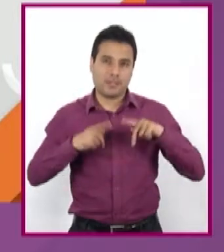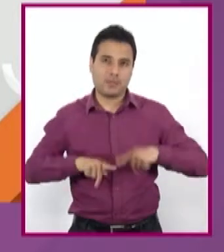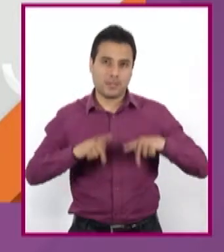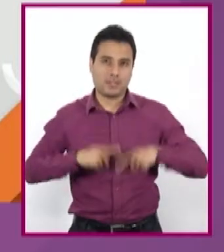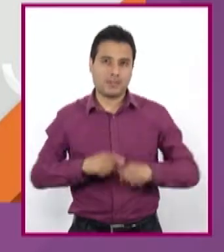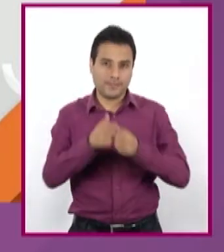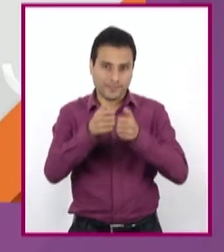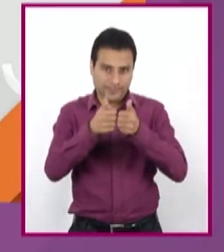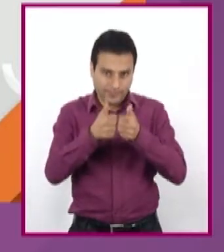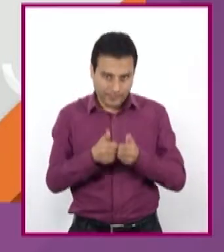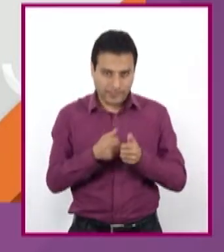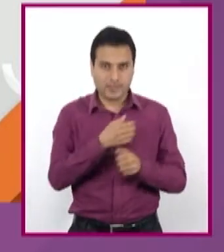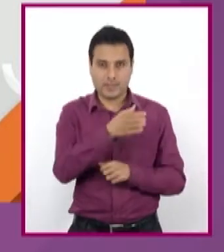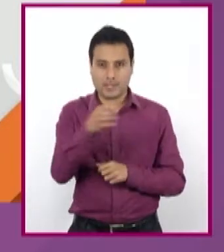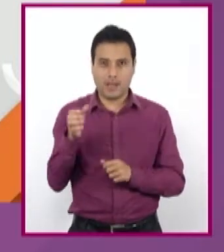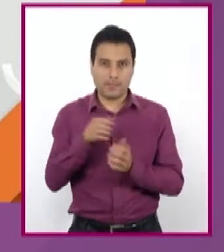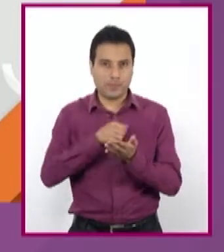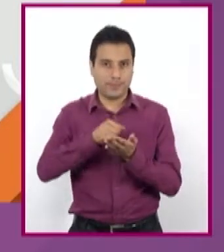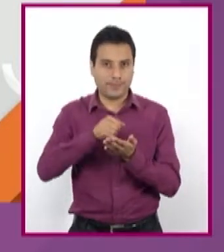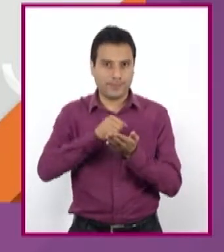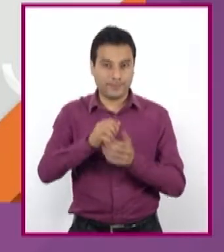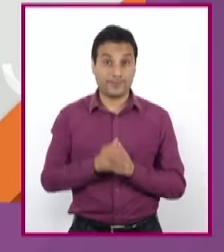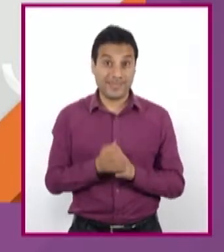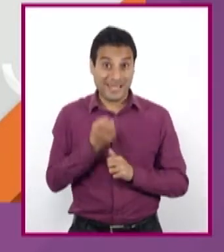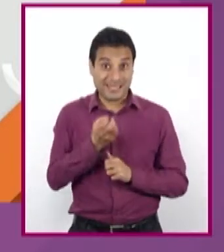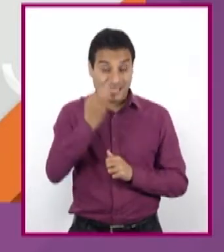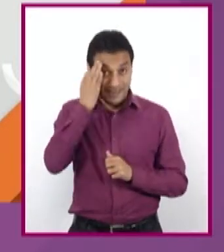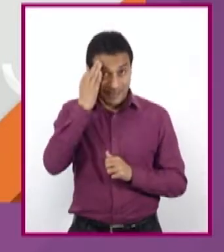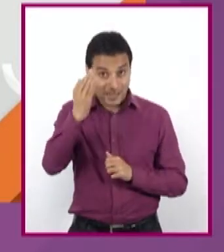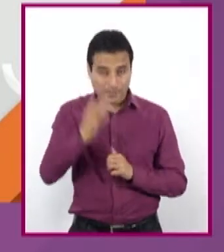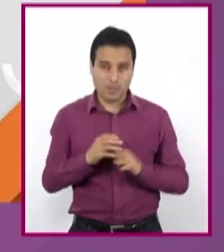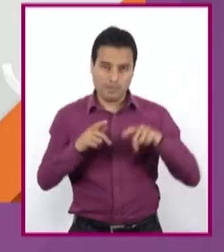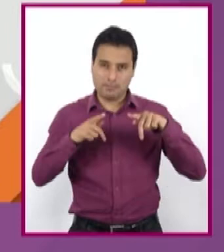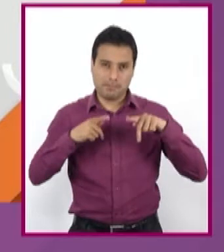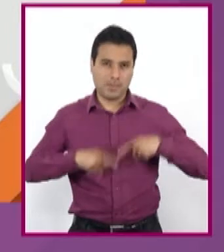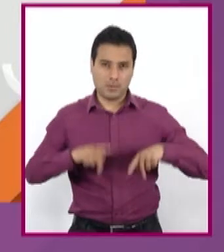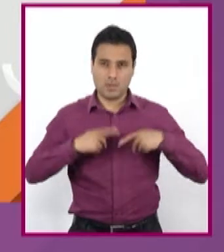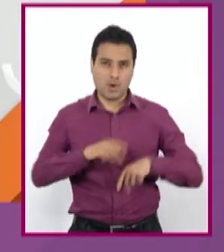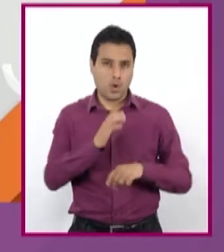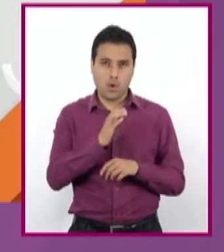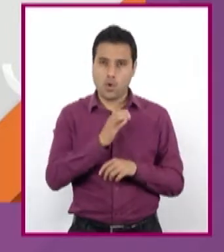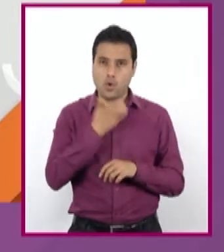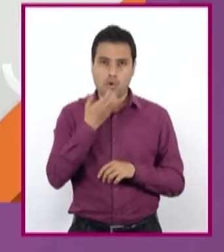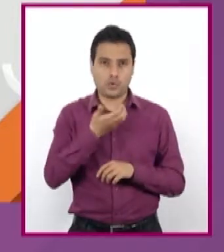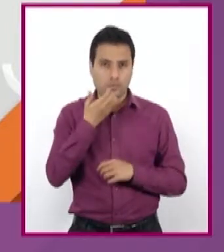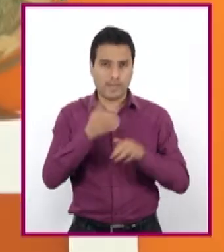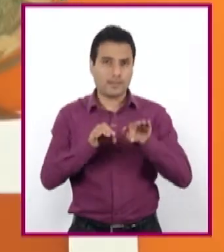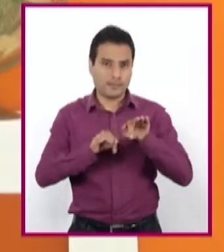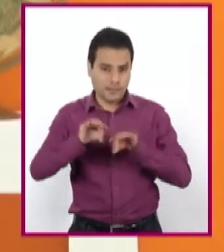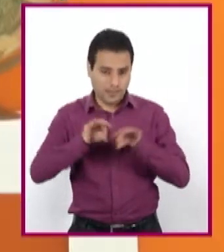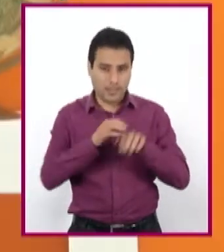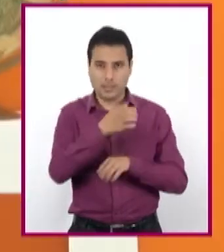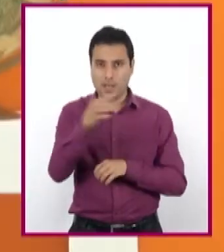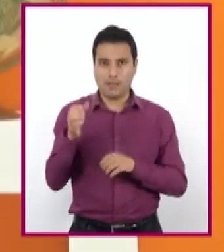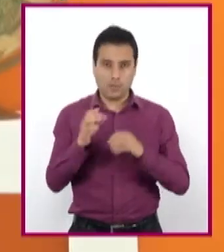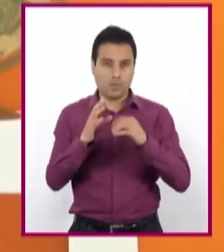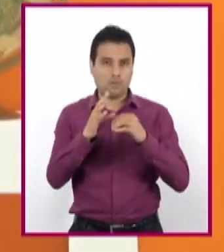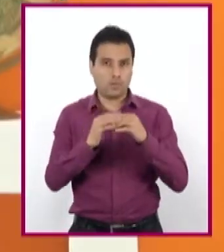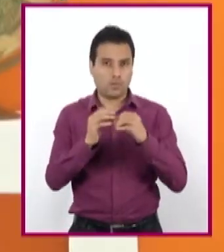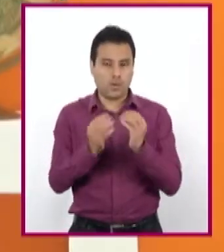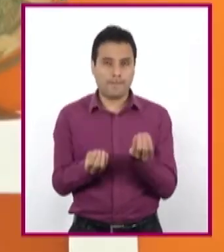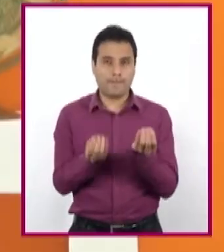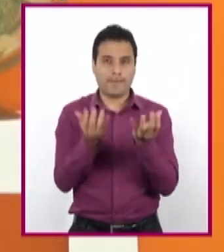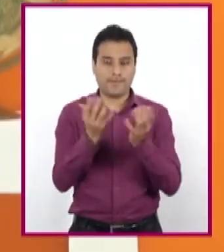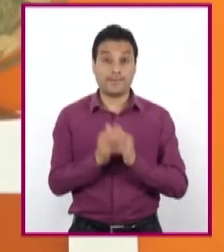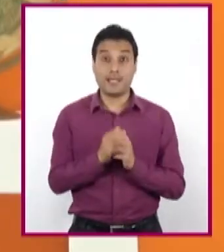efecto, las sociedades de este tiempo dependerán predominantemente de los frutos de sus sementeras. Se incrementará